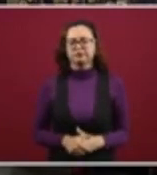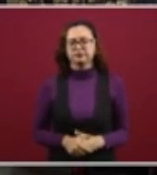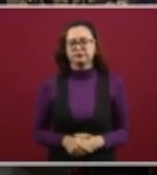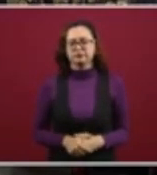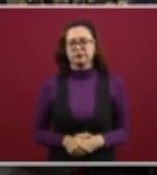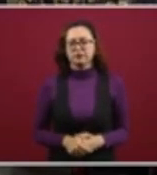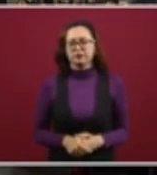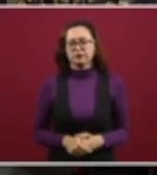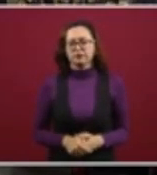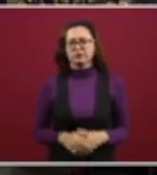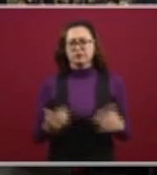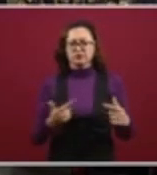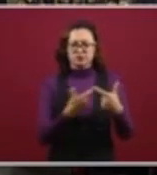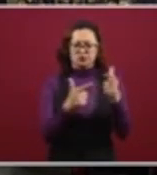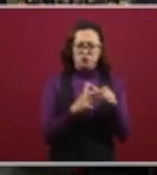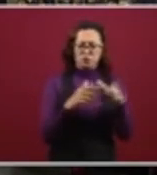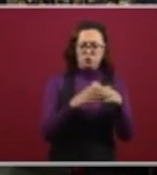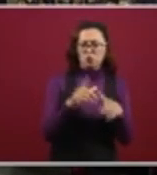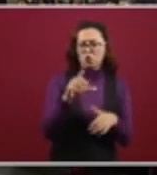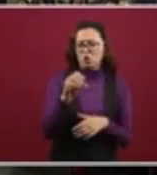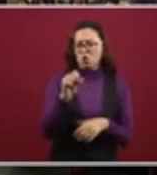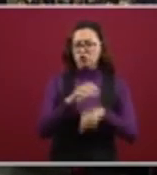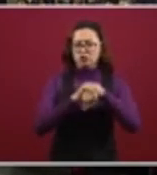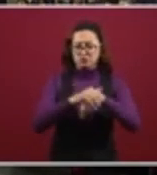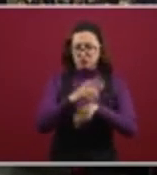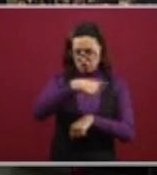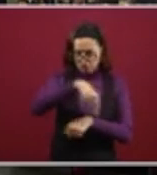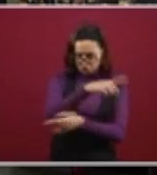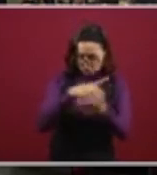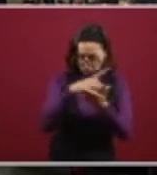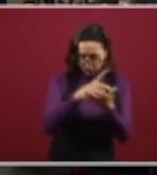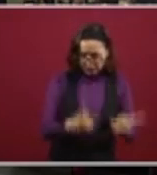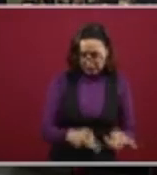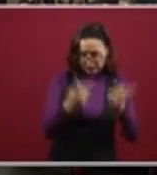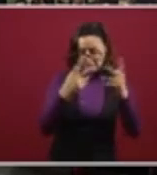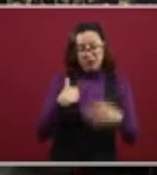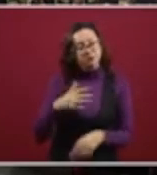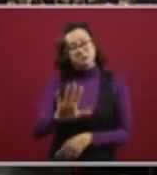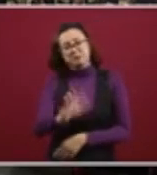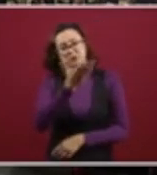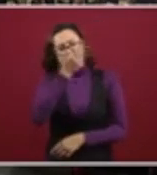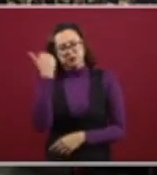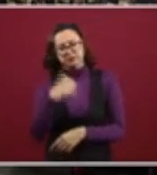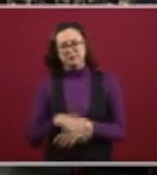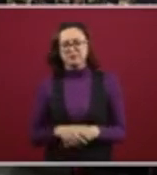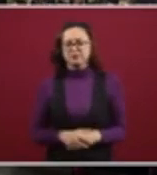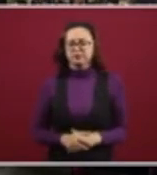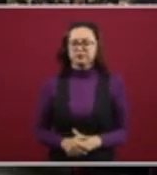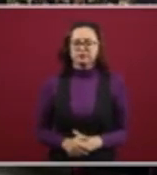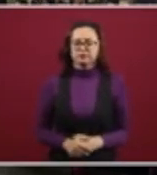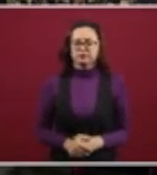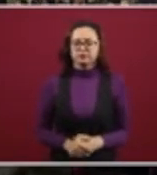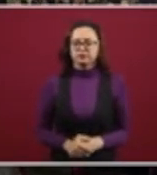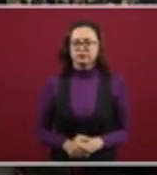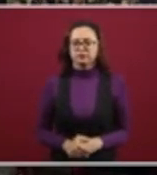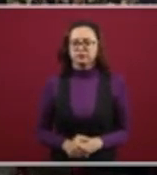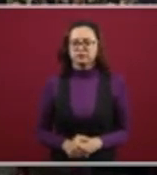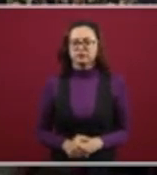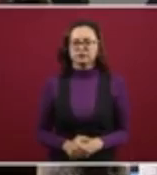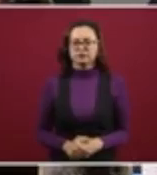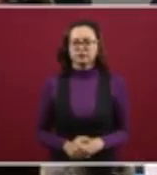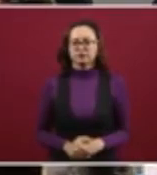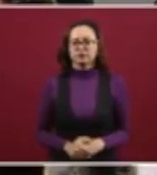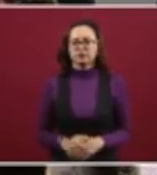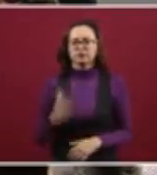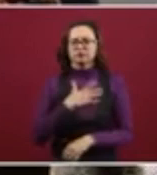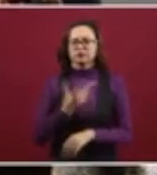¿Perdón? ¿Los amigos son narcotraficantes? No tenemos información al respecto. Bueno, señor. Buenos días, secretario.